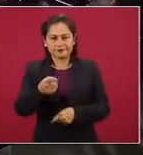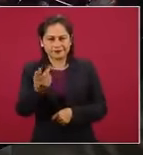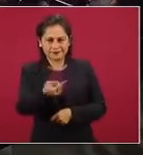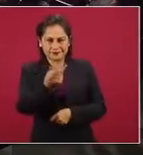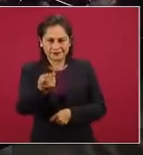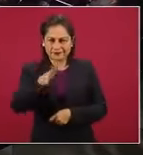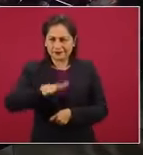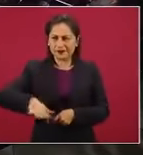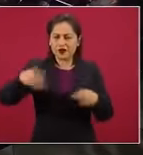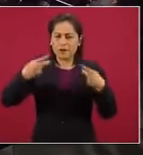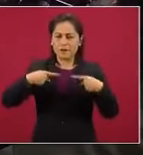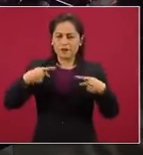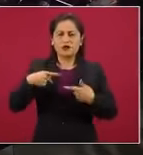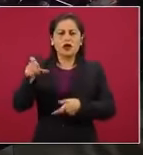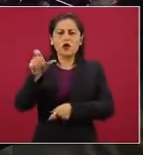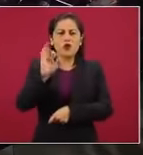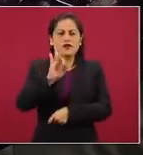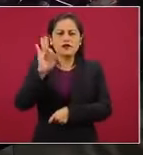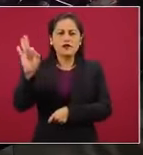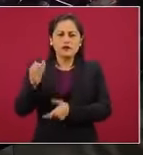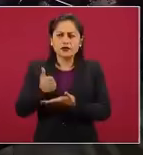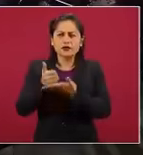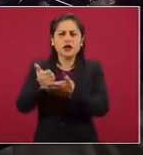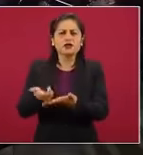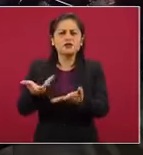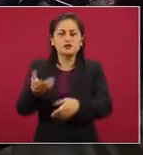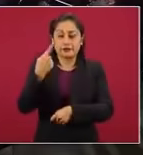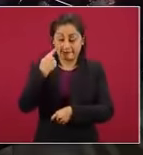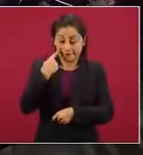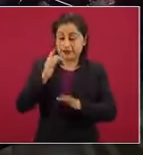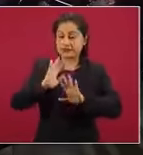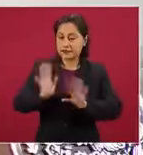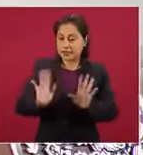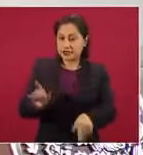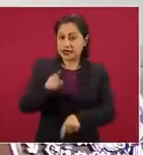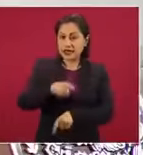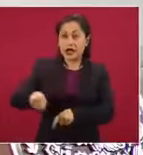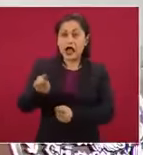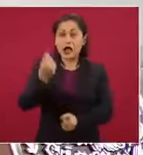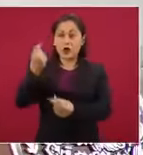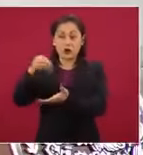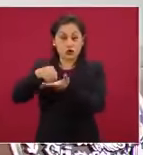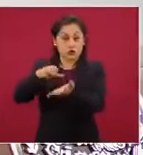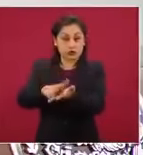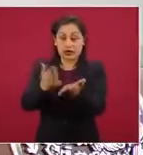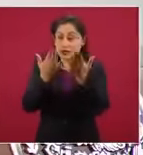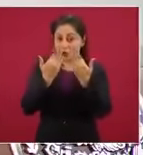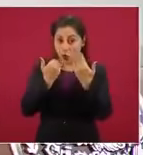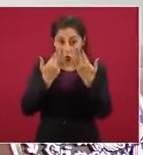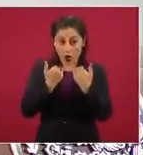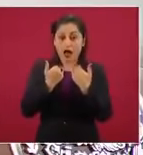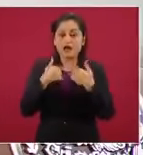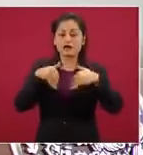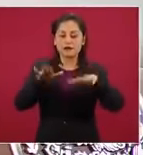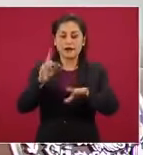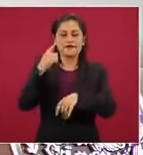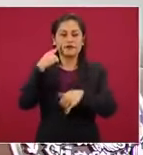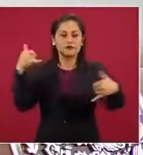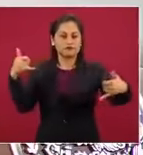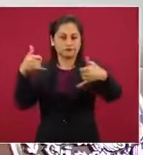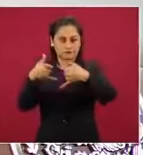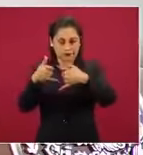contribuyentes una citación ya están, más o menos normal? Ya los que no tengan cita, yo les pediría que tenemos, además de los conmutadores, están